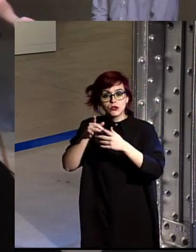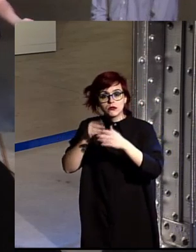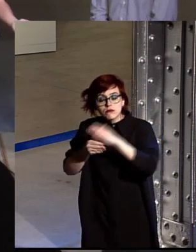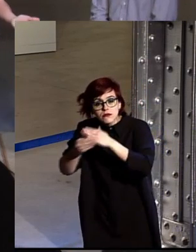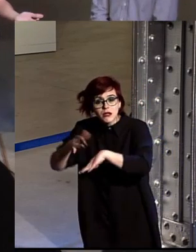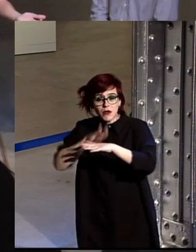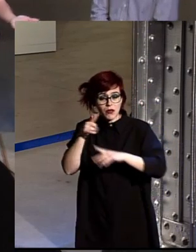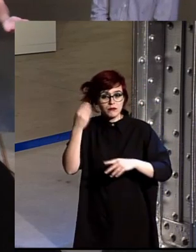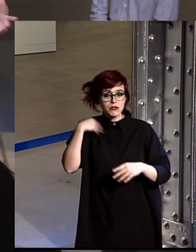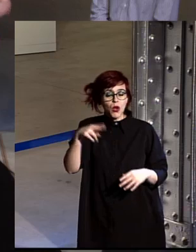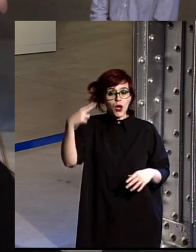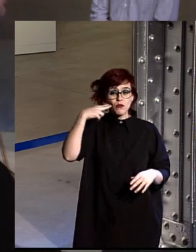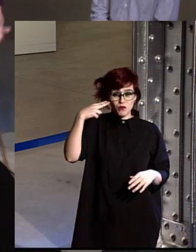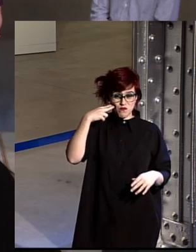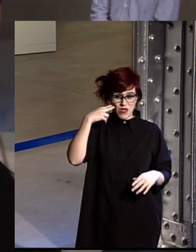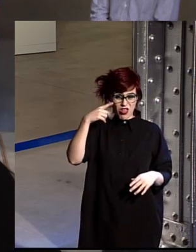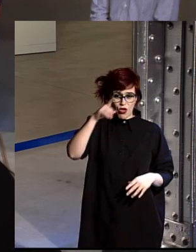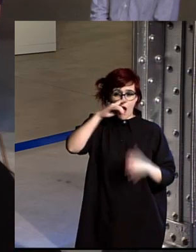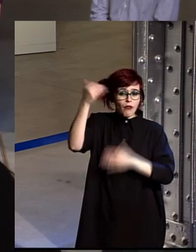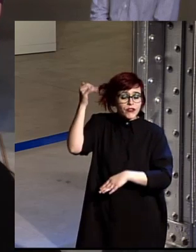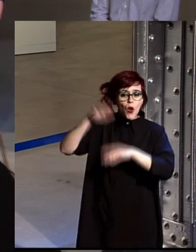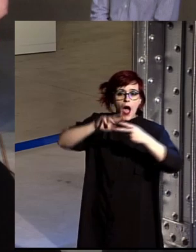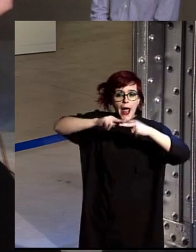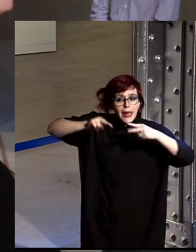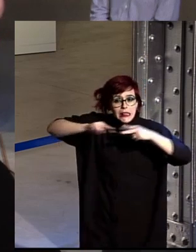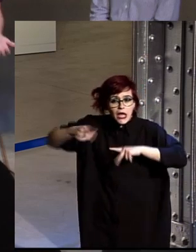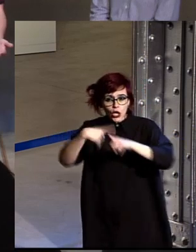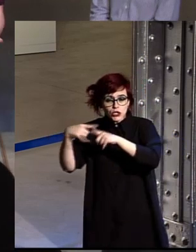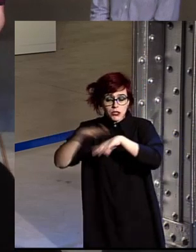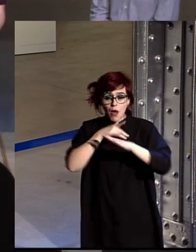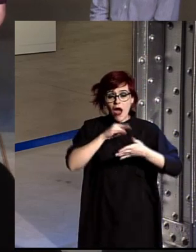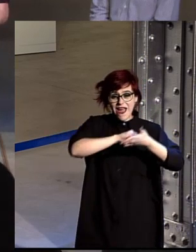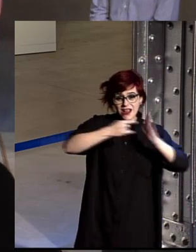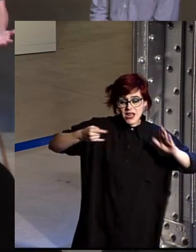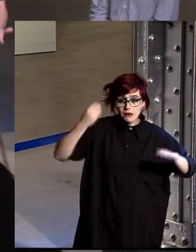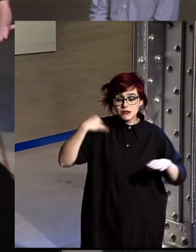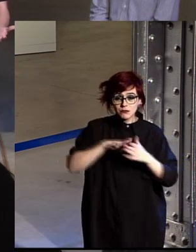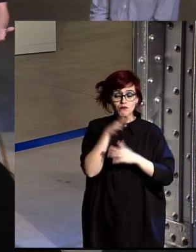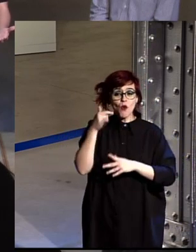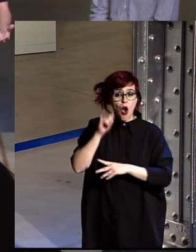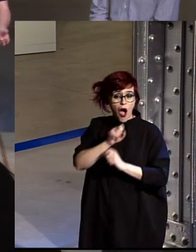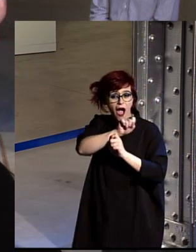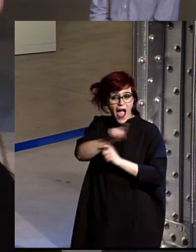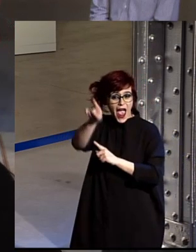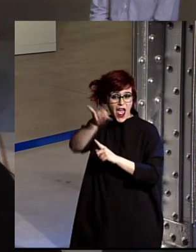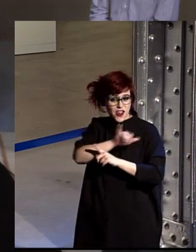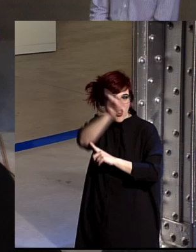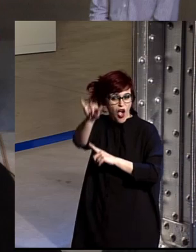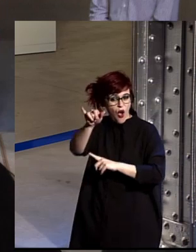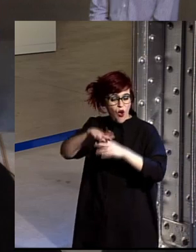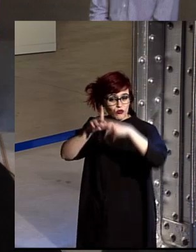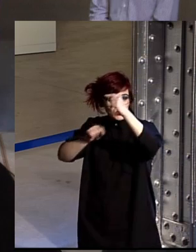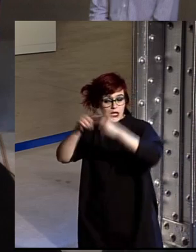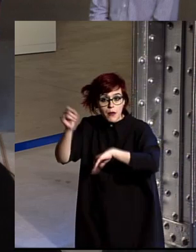mismo ejemplo, teníamos mucho miedo de la ingeniería genética y parecía que jugábamos a ser Dios, la ingeniería aeronáutica es la hostia, a todo el mundo le parece estupenda, pero ahora mismo